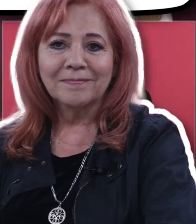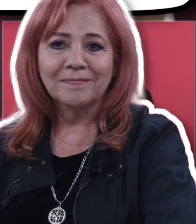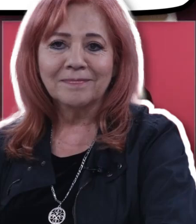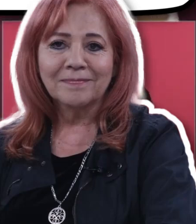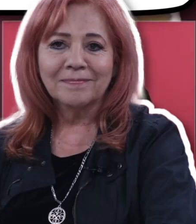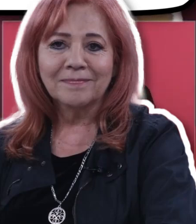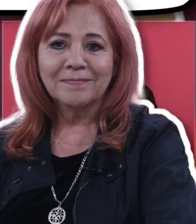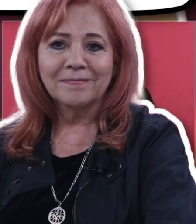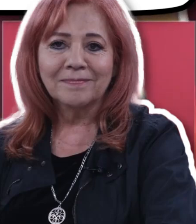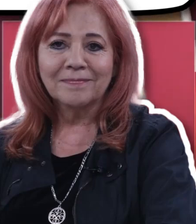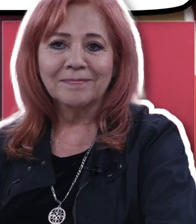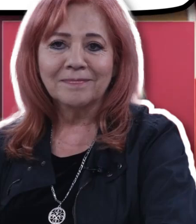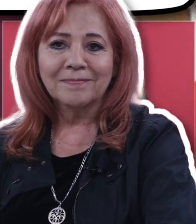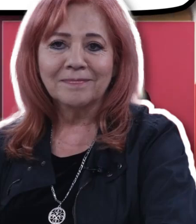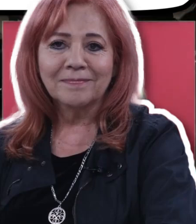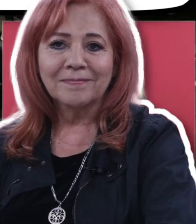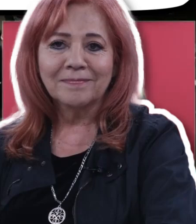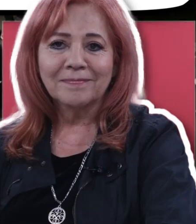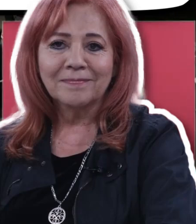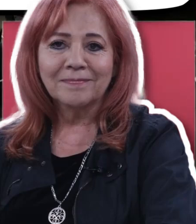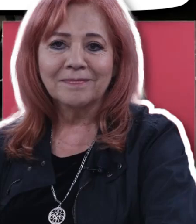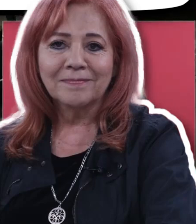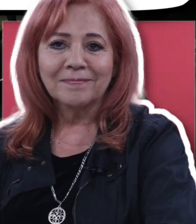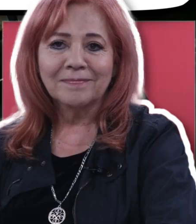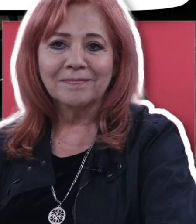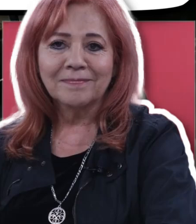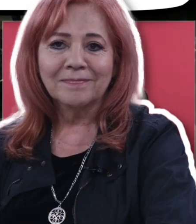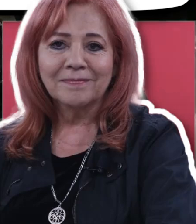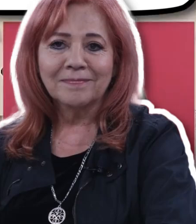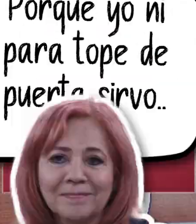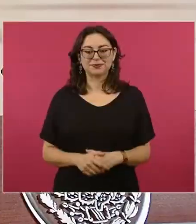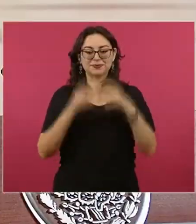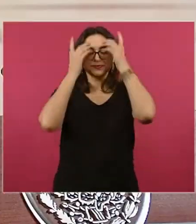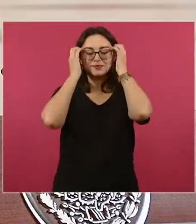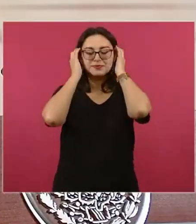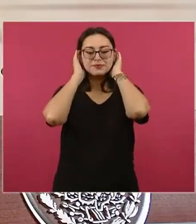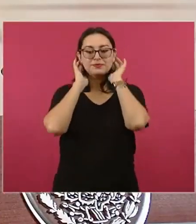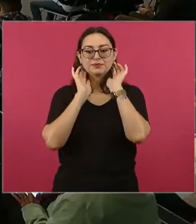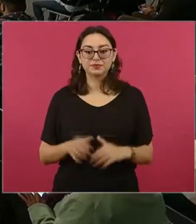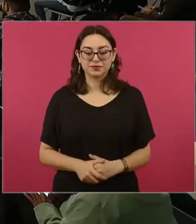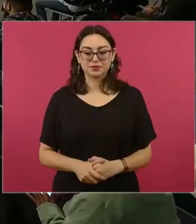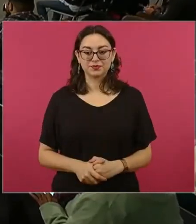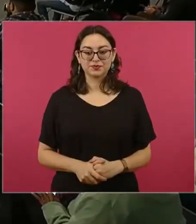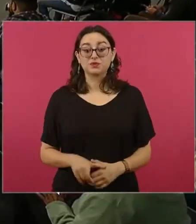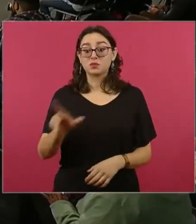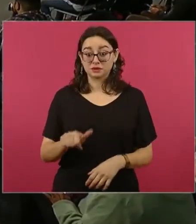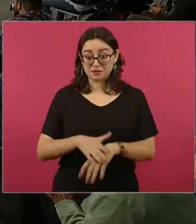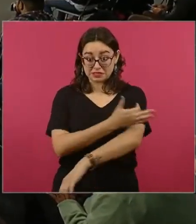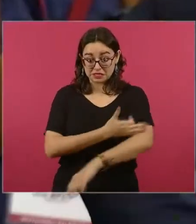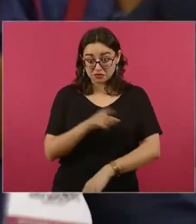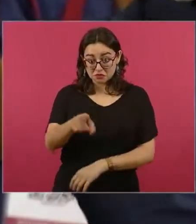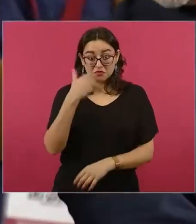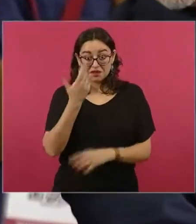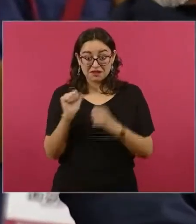eso nos da mucho gusto que esté aquí con nosotros. Algo muy especial. Si al rato quieres tomar